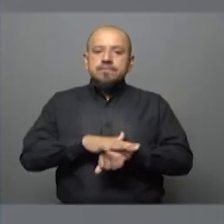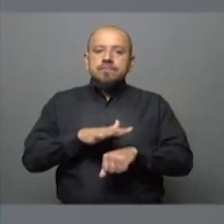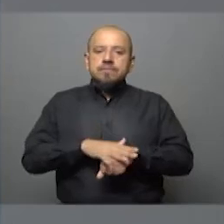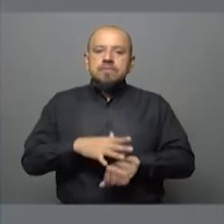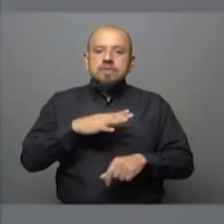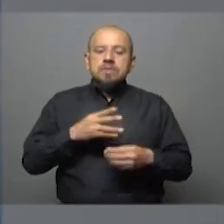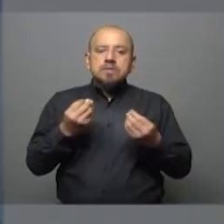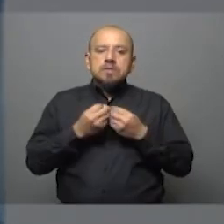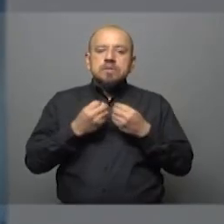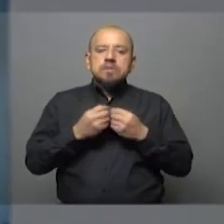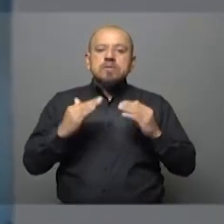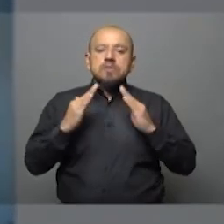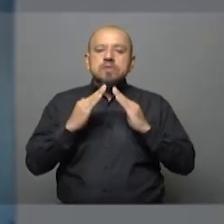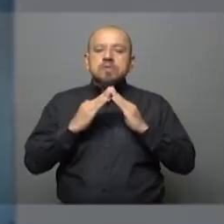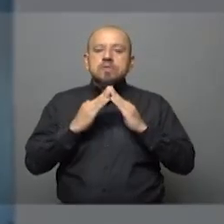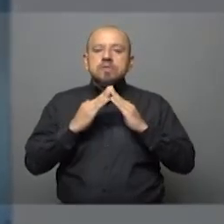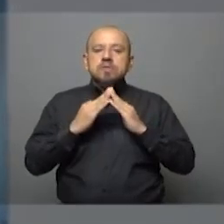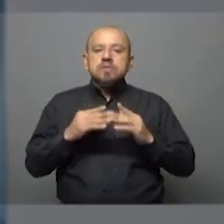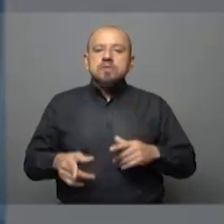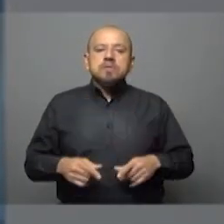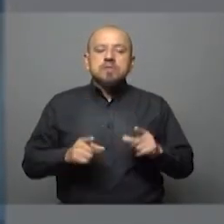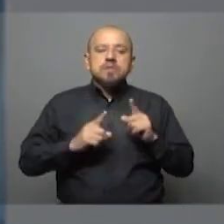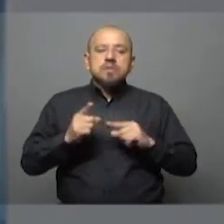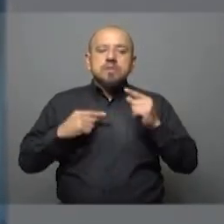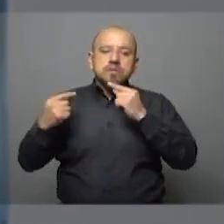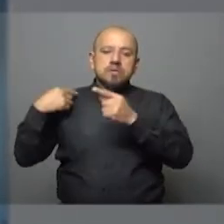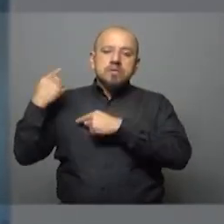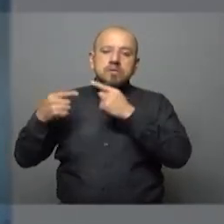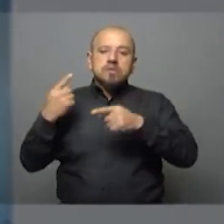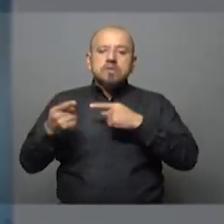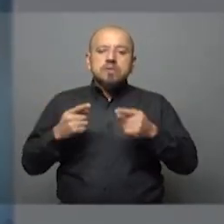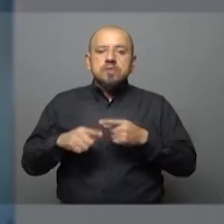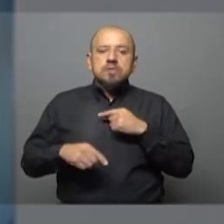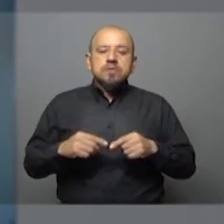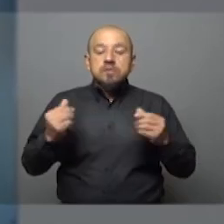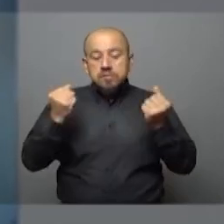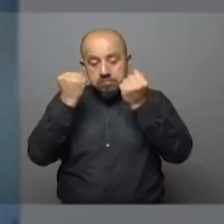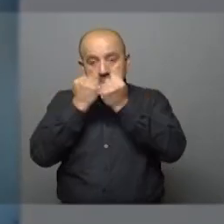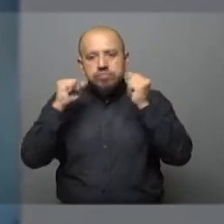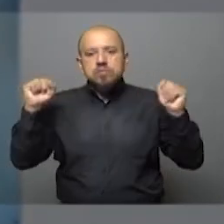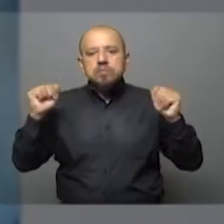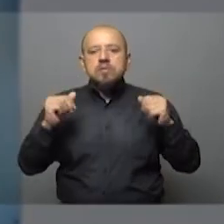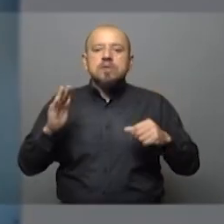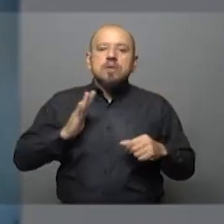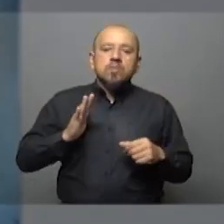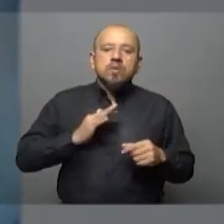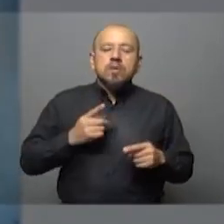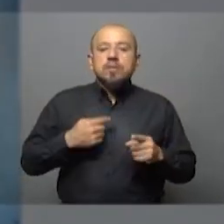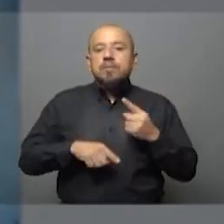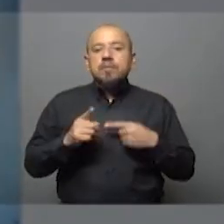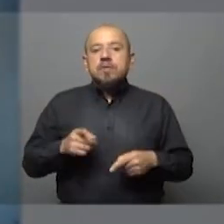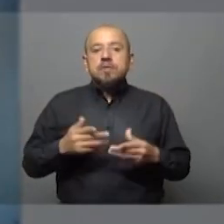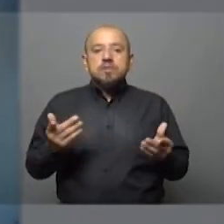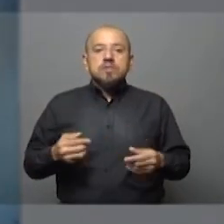que hay muchos hogares en que sucede eso que ha sucedido en alguna generación anterior la emancipación de la mujer y la salida a trabajar pero si no viene acompañado